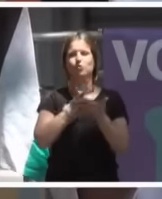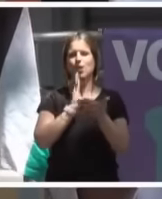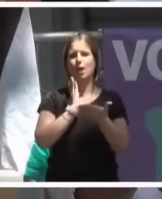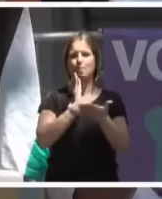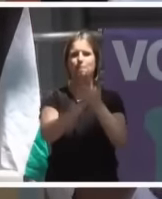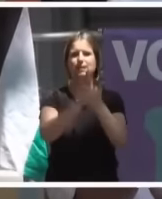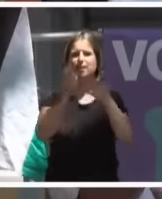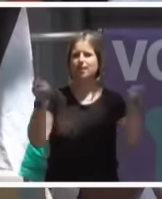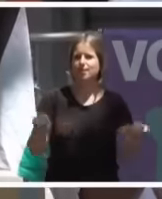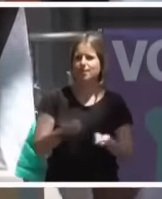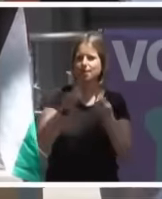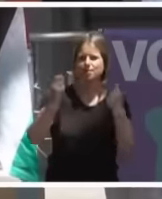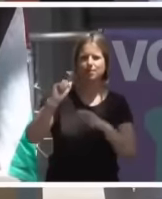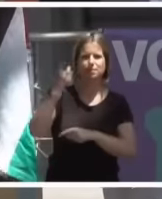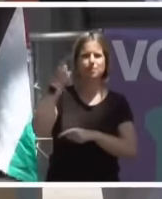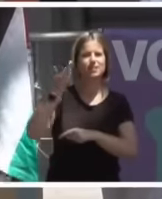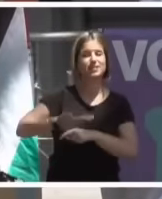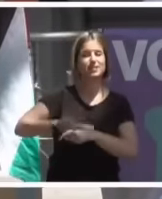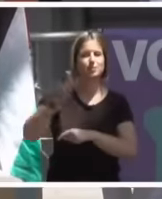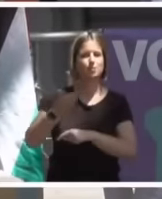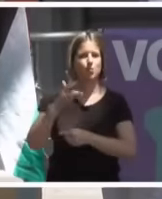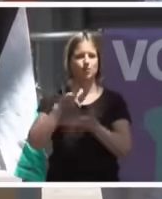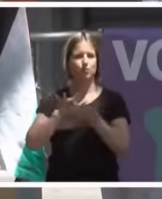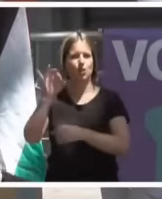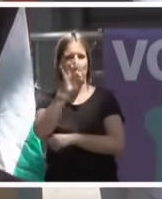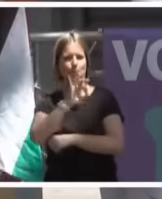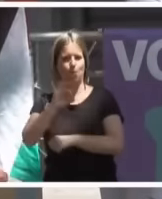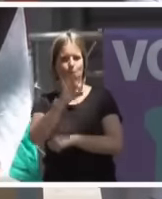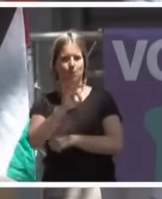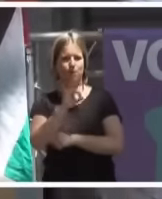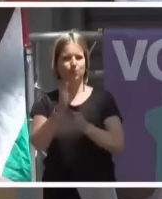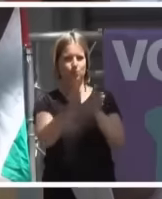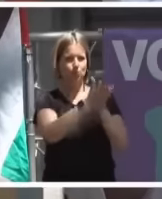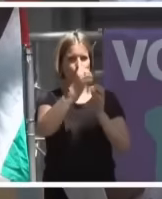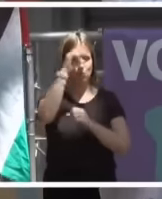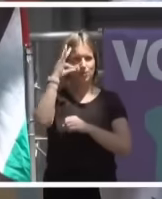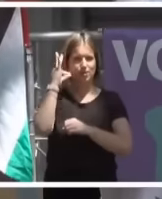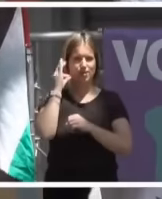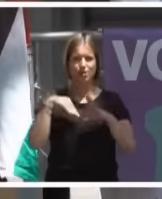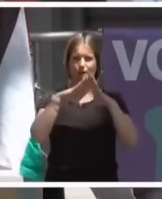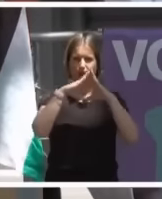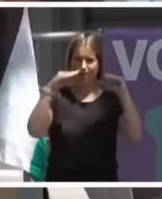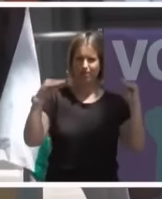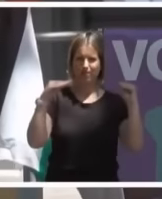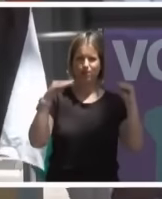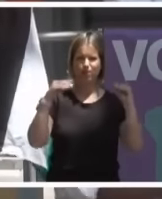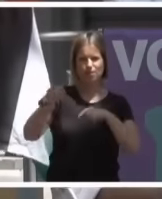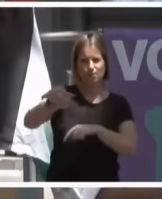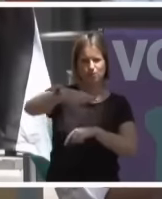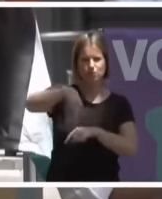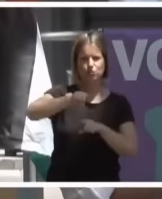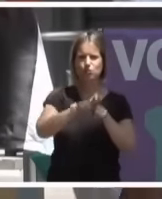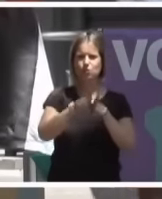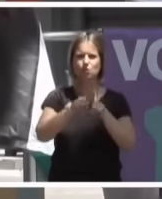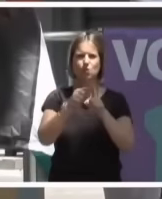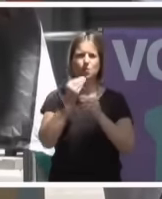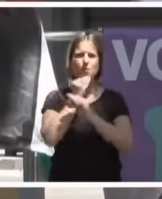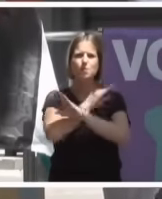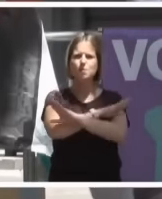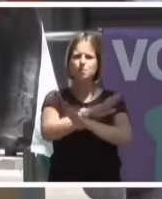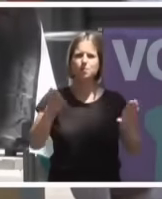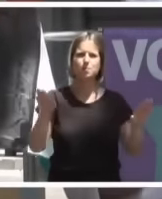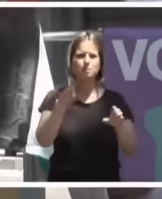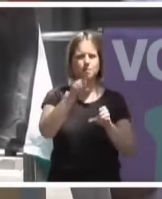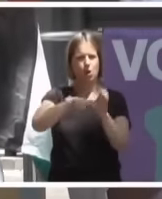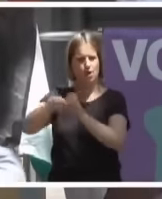de las campañas más importantes que ha hecho Podemos, y con los compañeros y compañeras de Andalucía que representáis una de las mejores militancias que